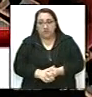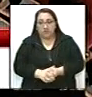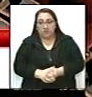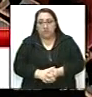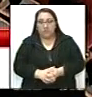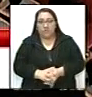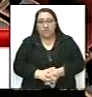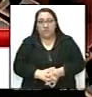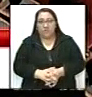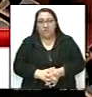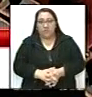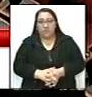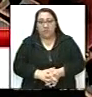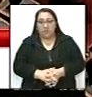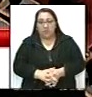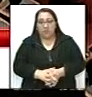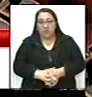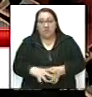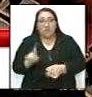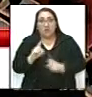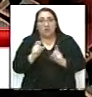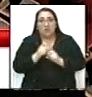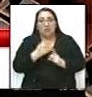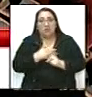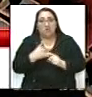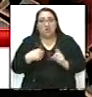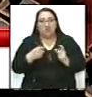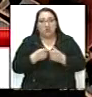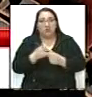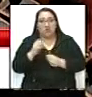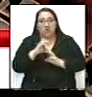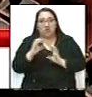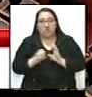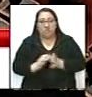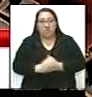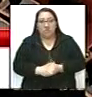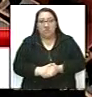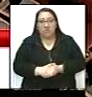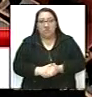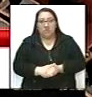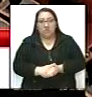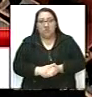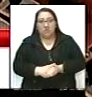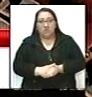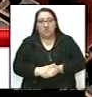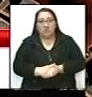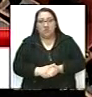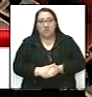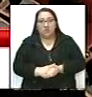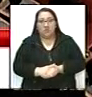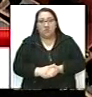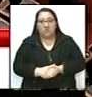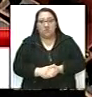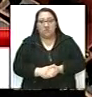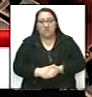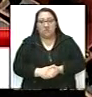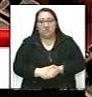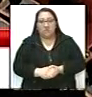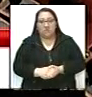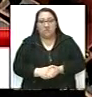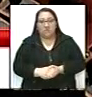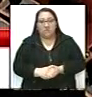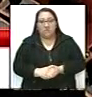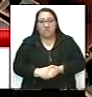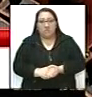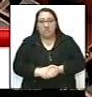15 minutos. Está haciendo uso de la palabra la presidenta de la Comisión de Constitución, Rosa María Bartra. Escuchemos.